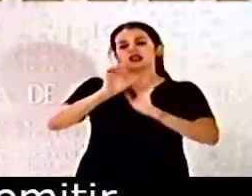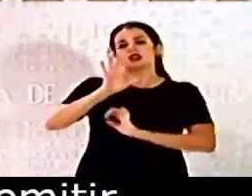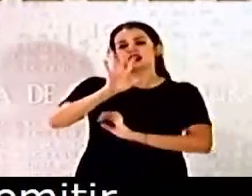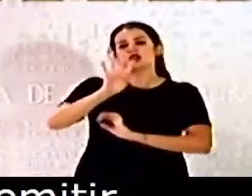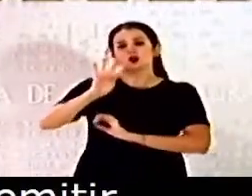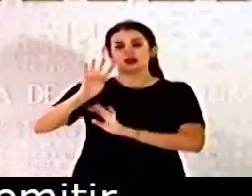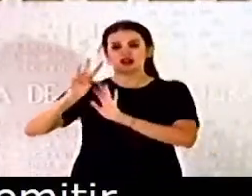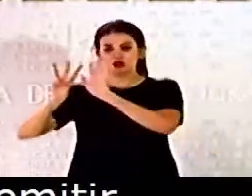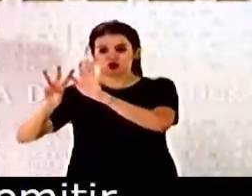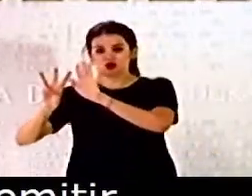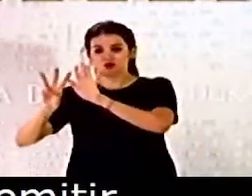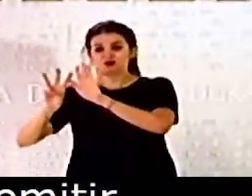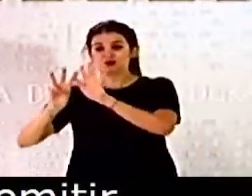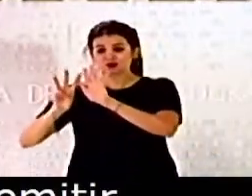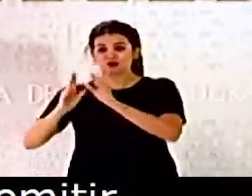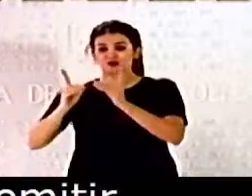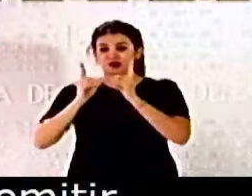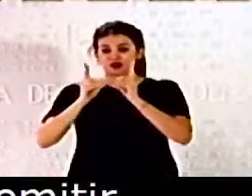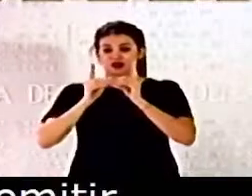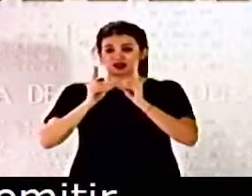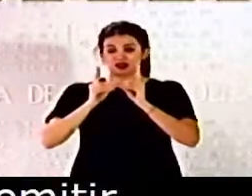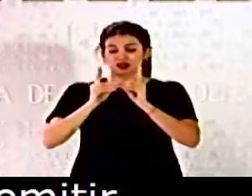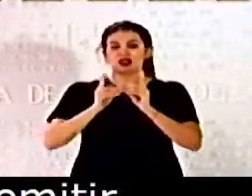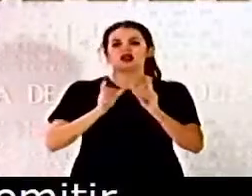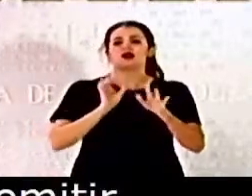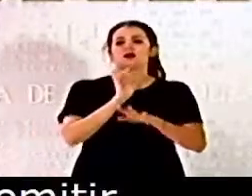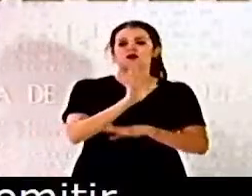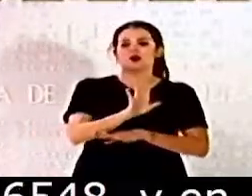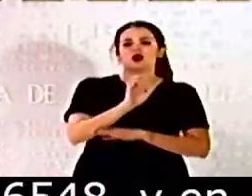96.548 y en forma presencial